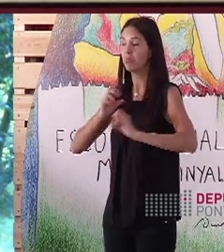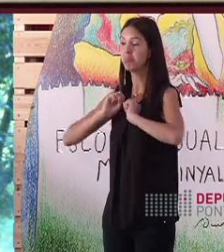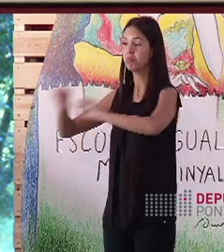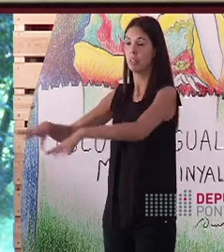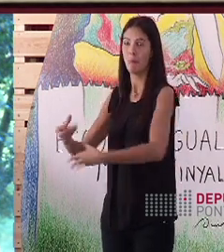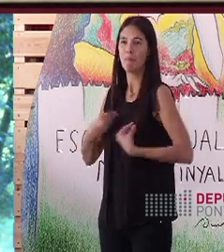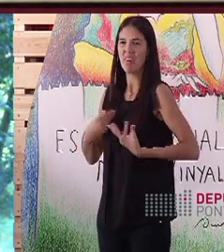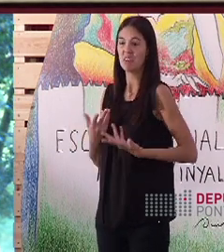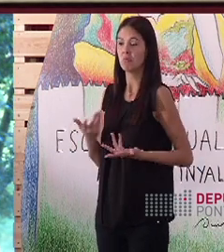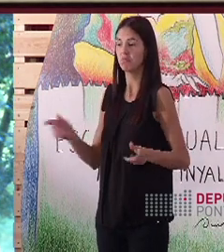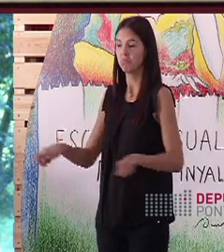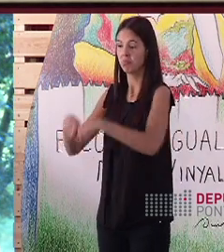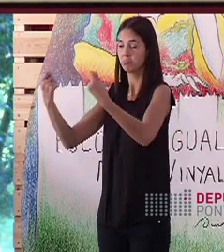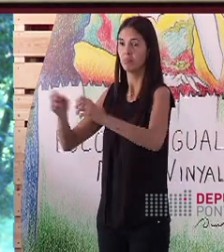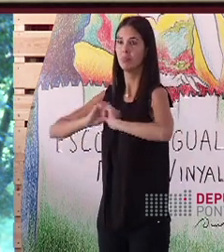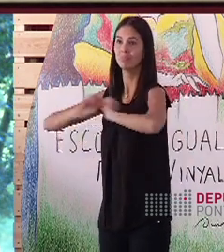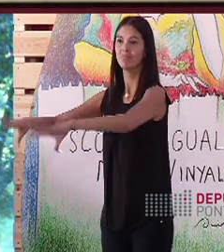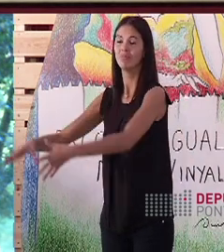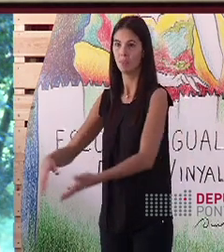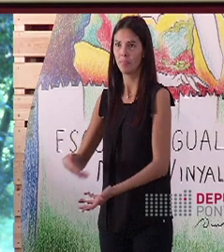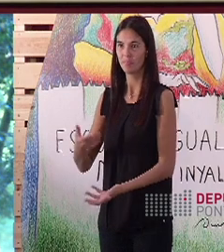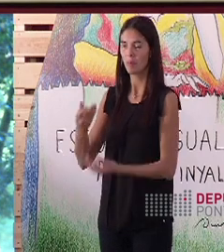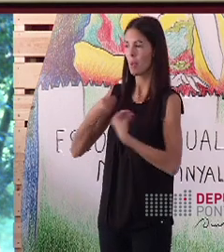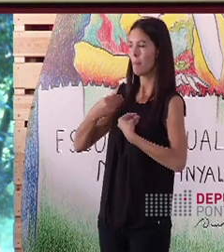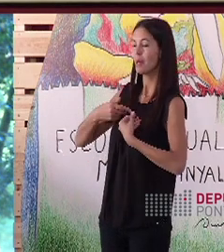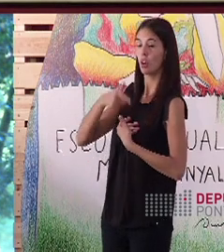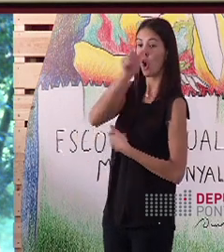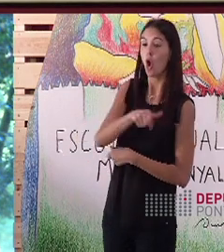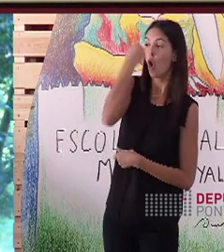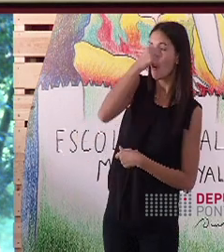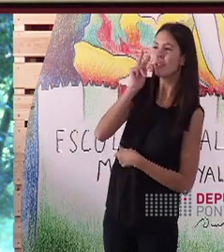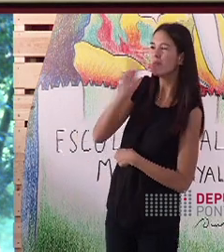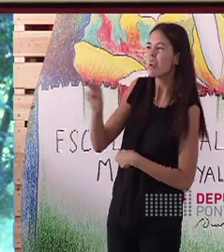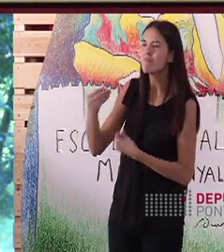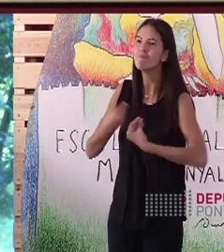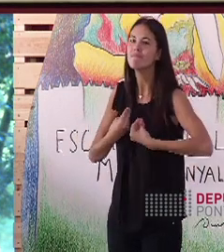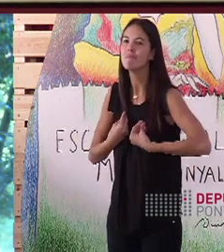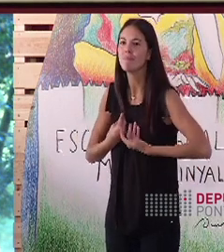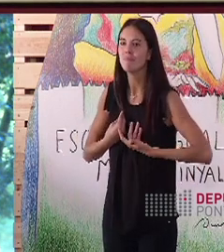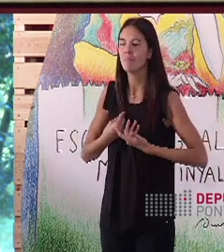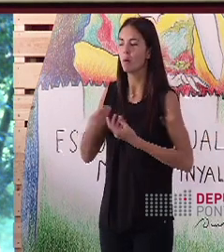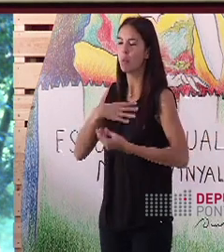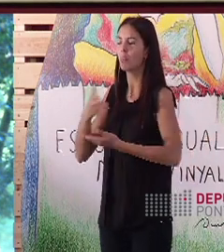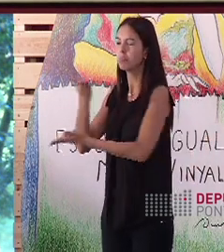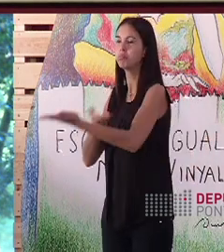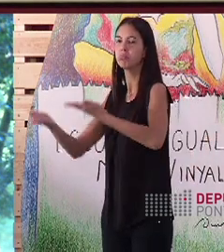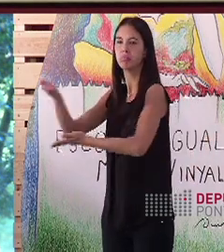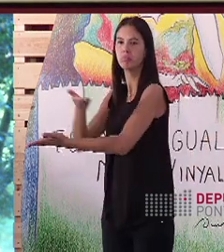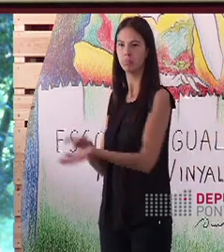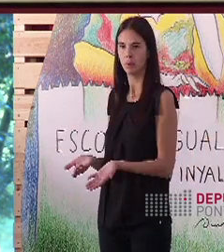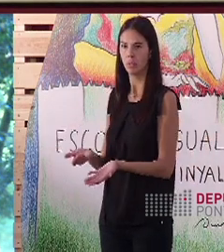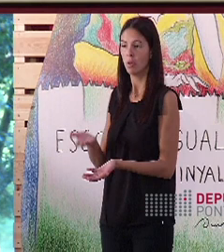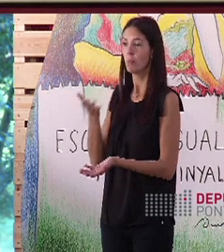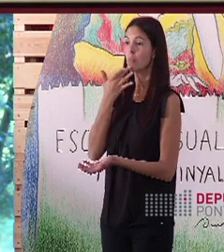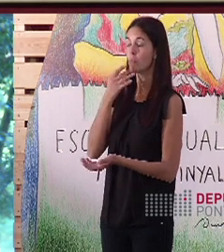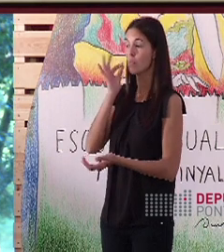Son vidas que están entendidas por los puteros como vidas que son intercambiables. Las mujeres